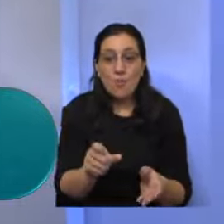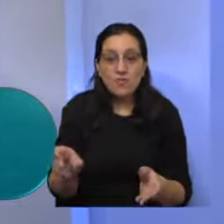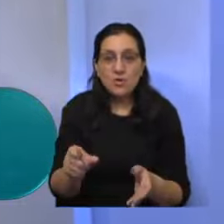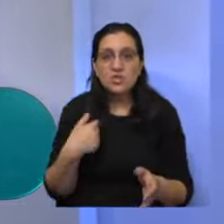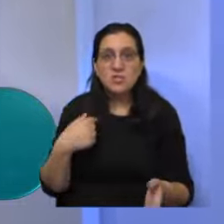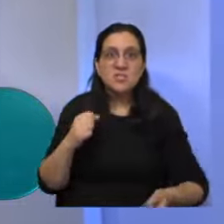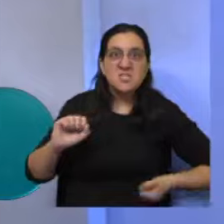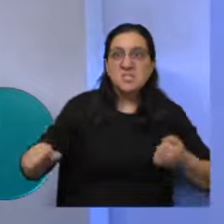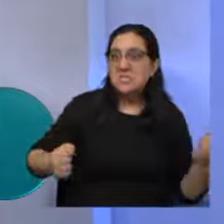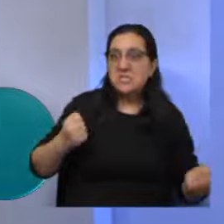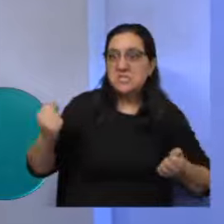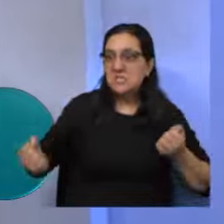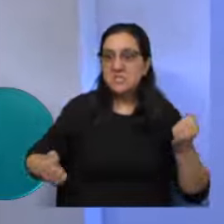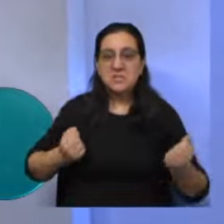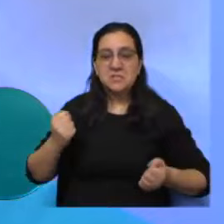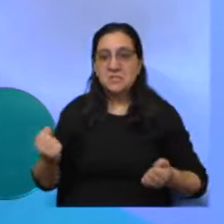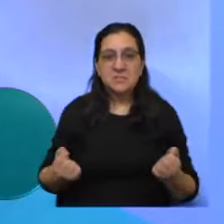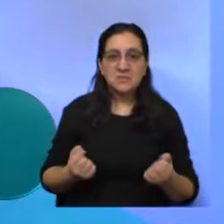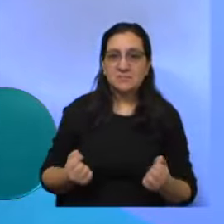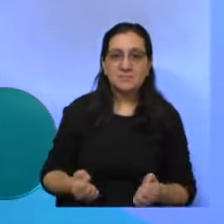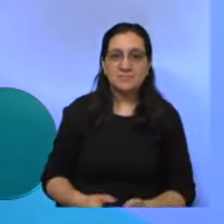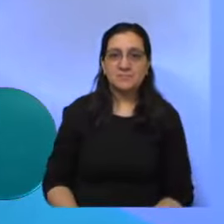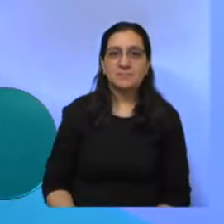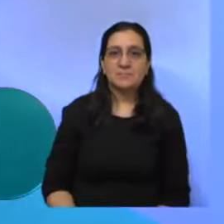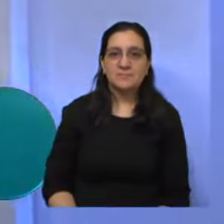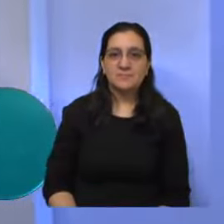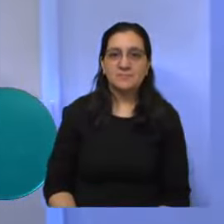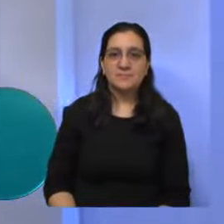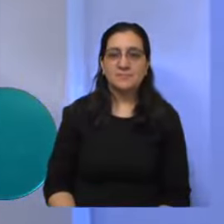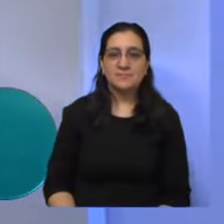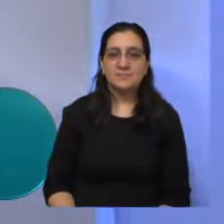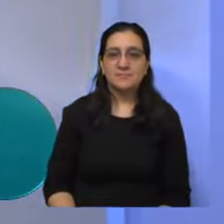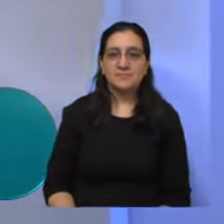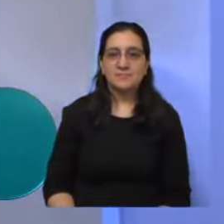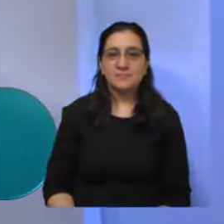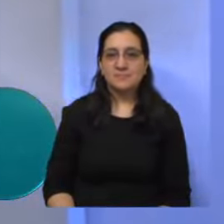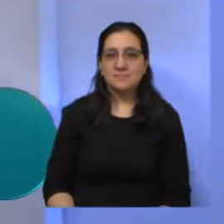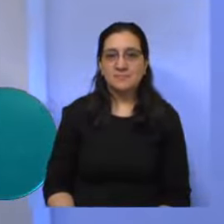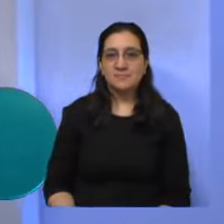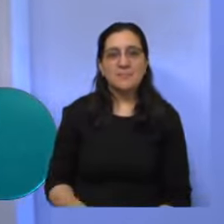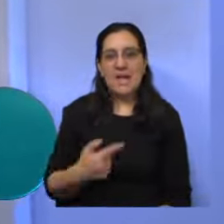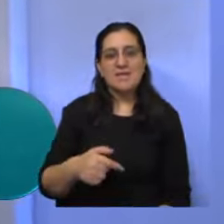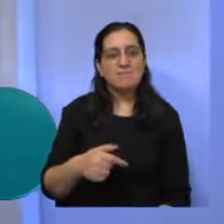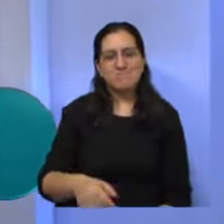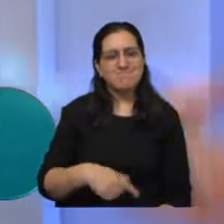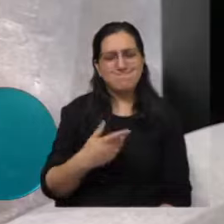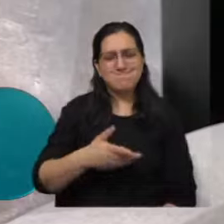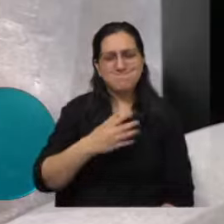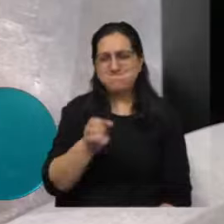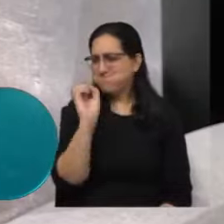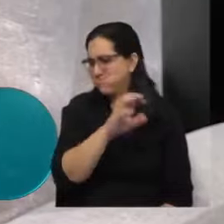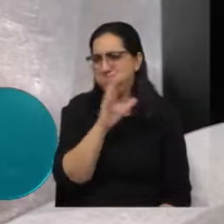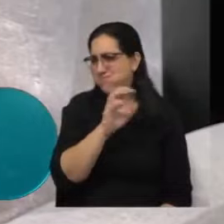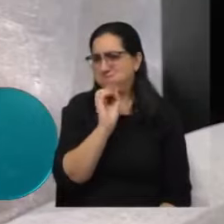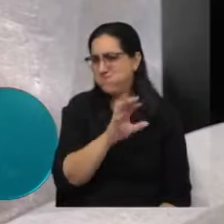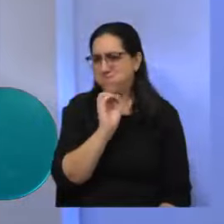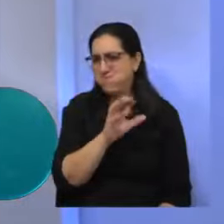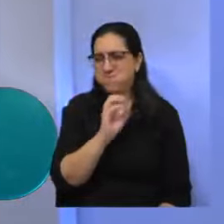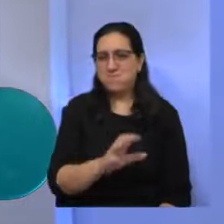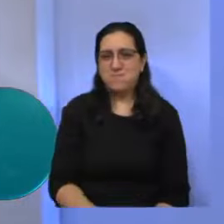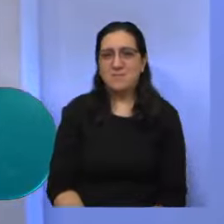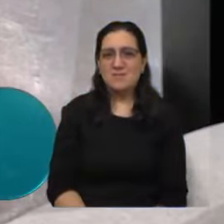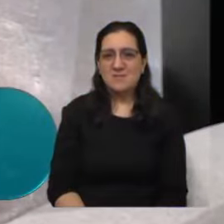pongo... Fatal. Fatal. Ahí me pongo fatal y digo, pero la... Ahí sale el divo. ¿Quién